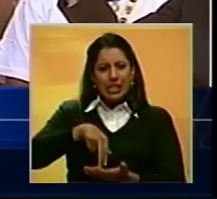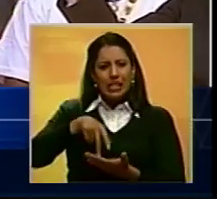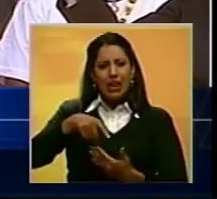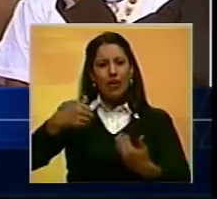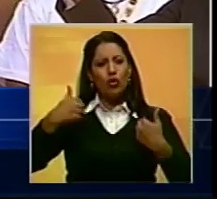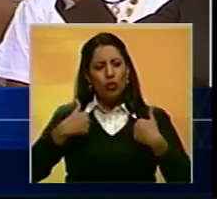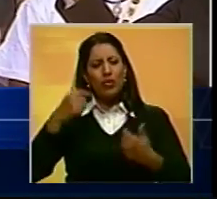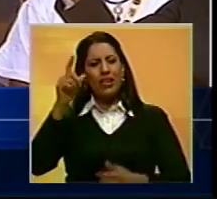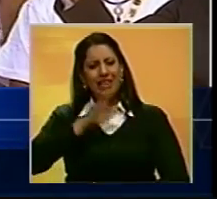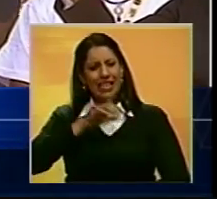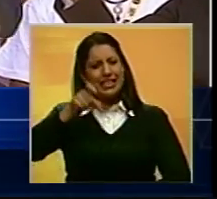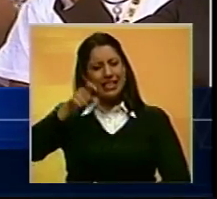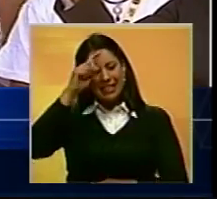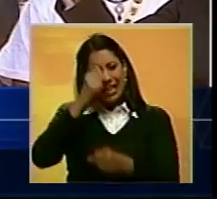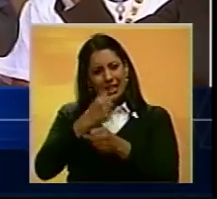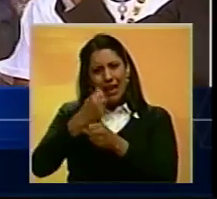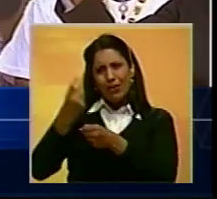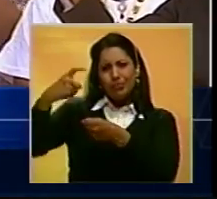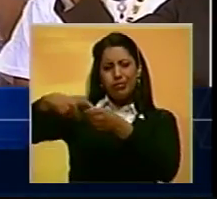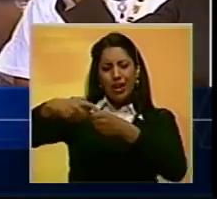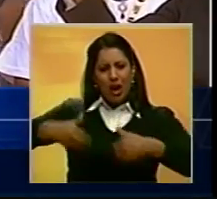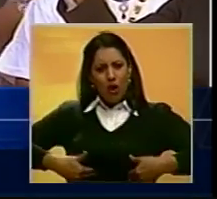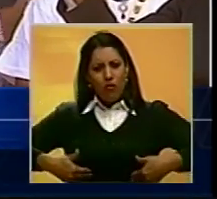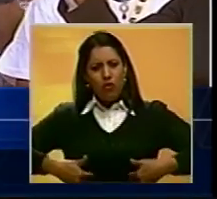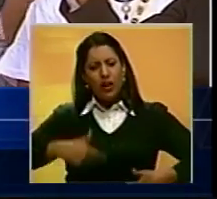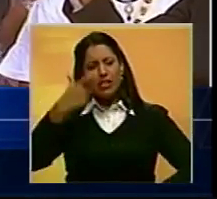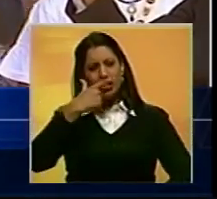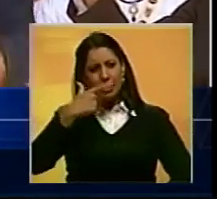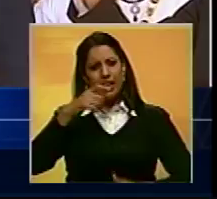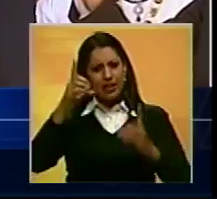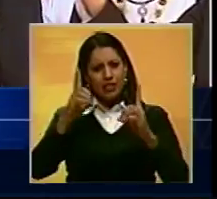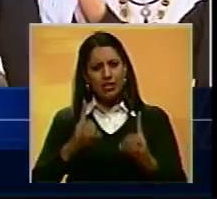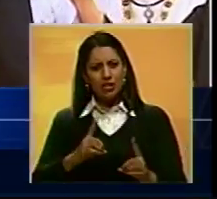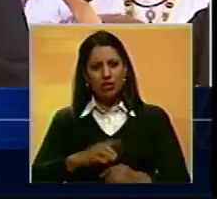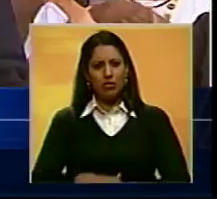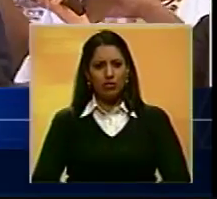que tanto necesita trabajo y esfuerzo honesto y decidido.